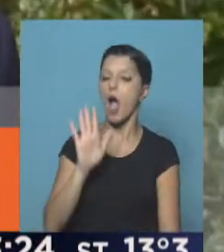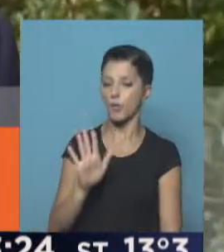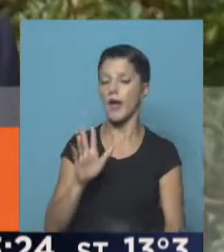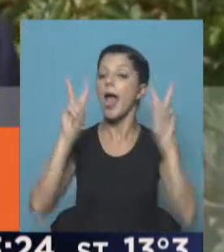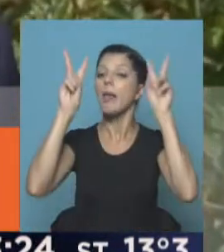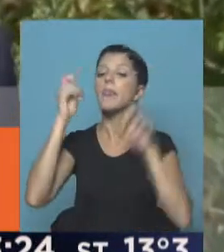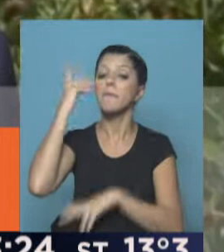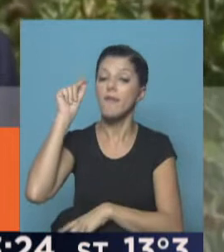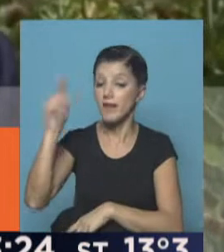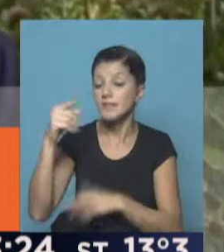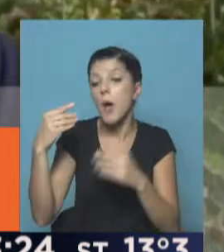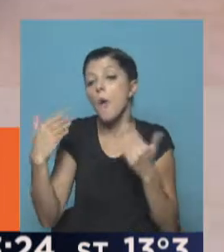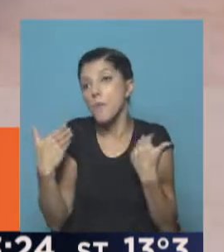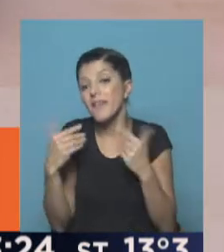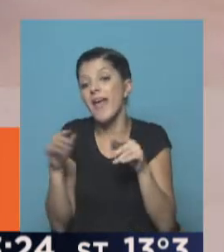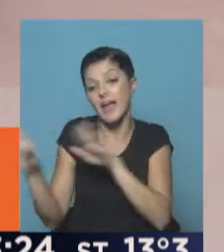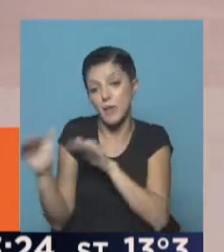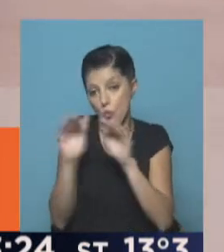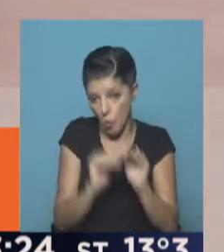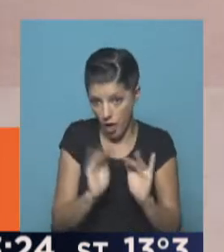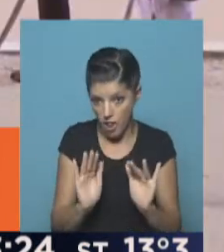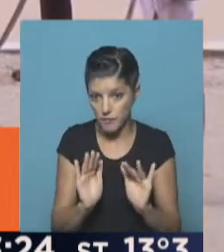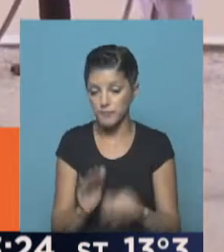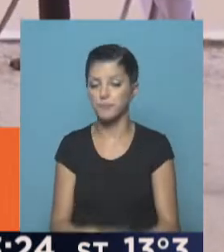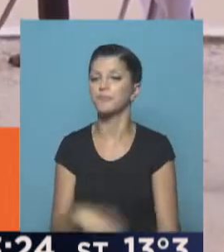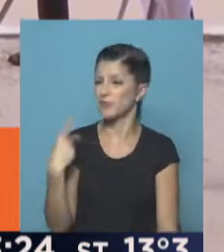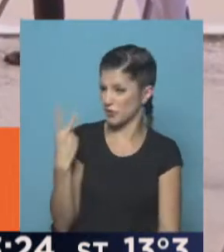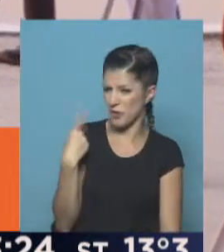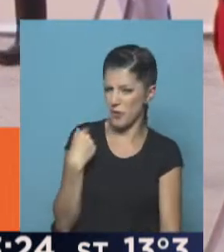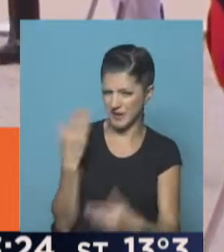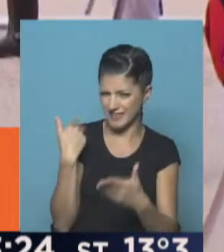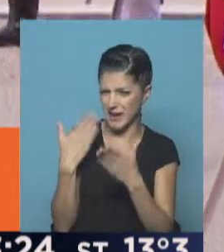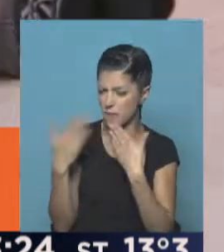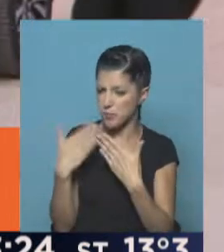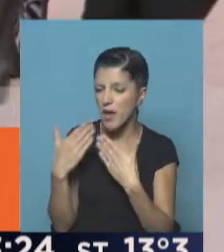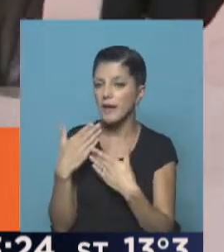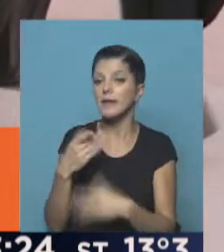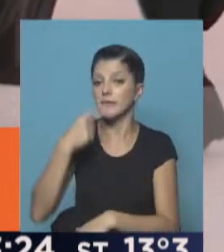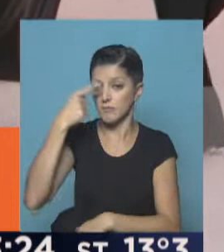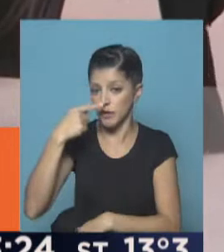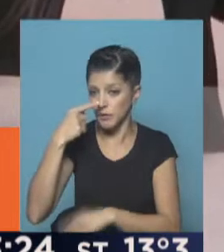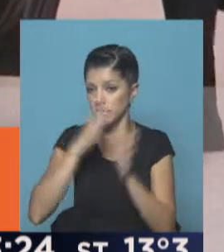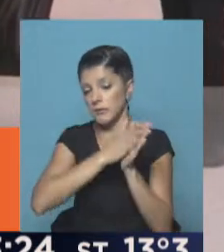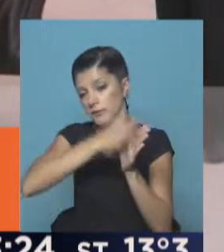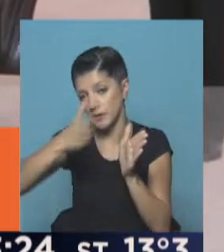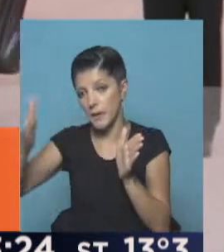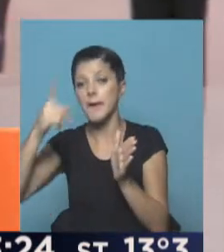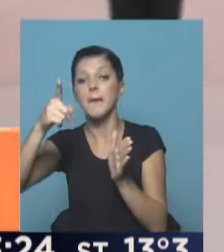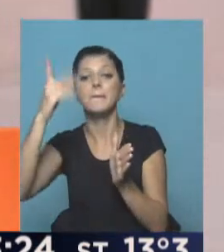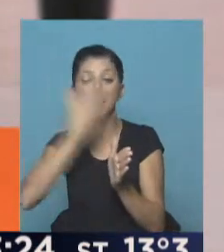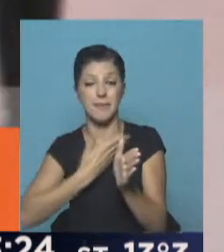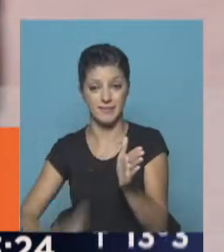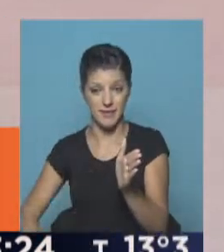lo mismo. Ahora, justamente lo que estábamos comentando fuera del aire. Es muy interesante el proceso Macron en Francia.